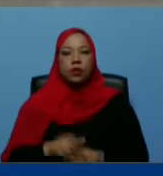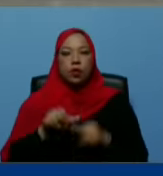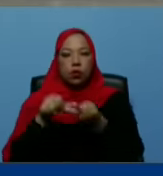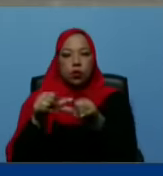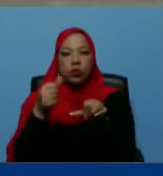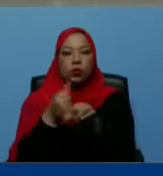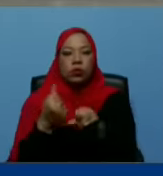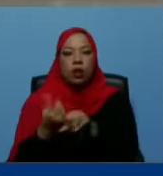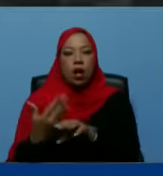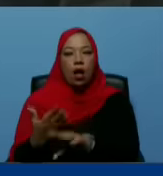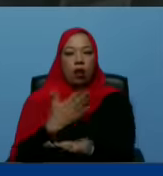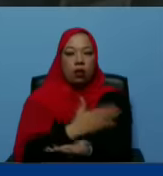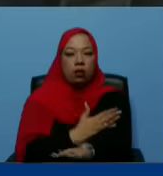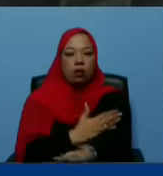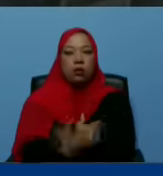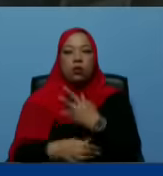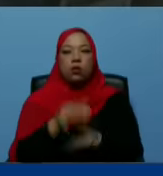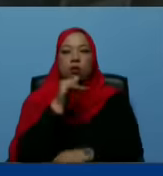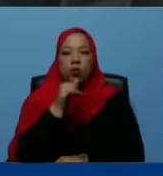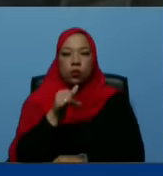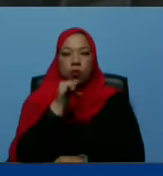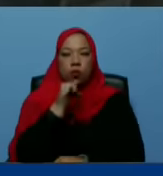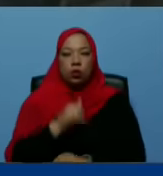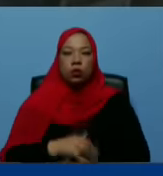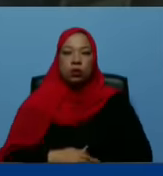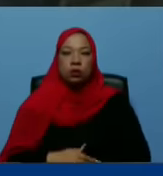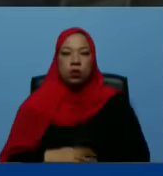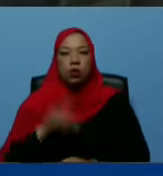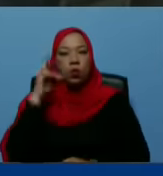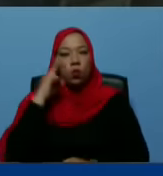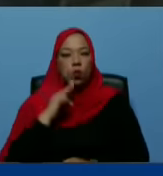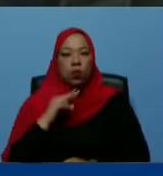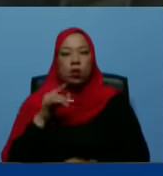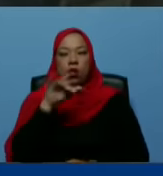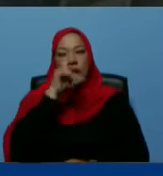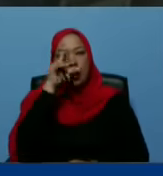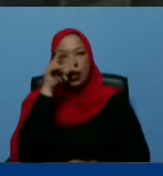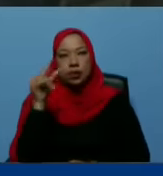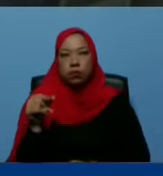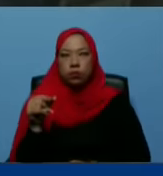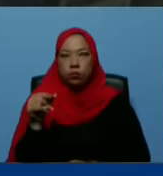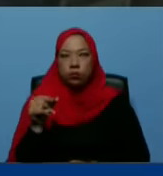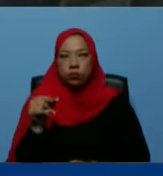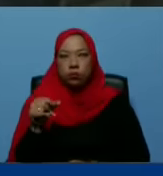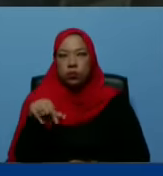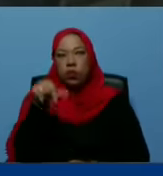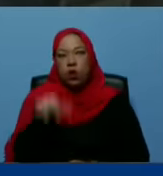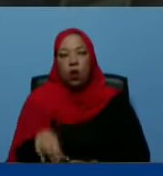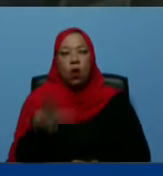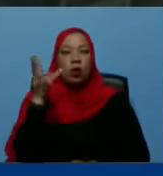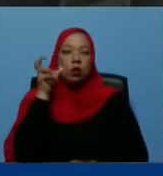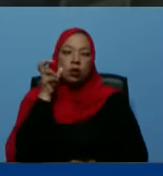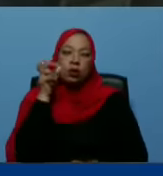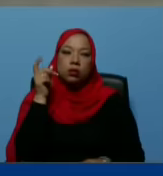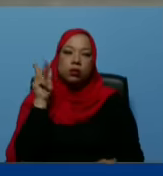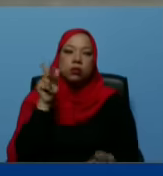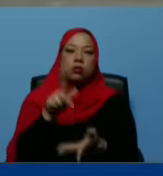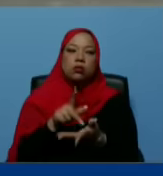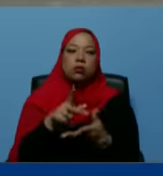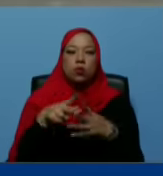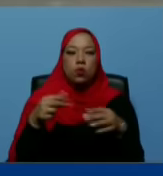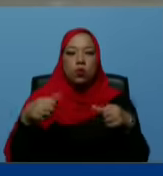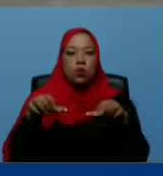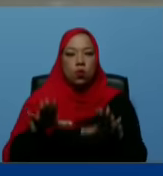perseverancia antiimperialista, antioligárquica, bolivariana y zamorista, oiga mi compadre, no